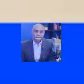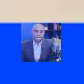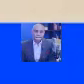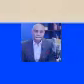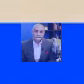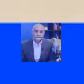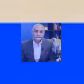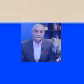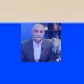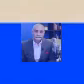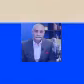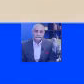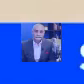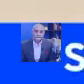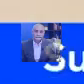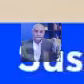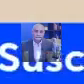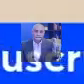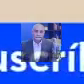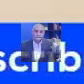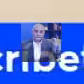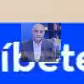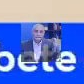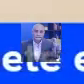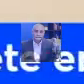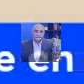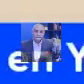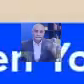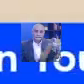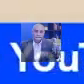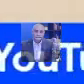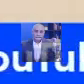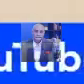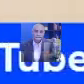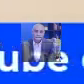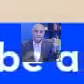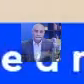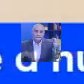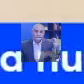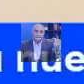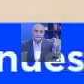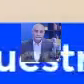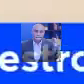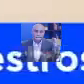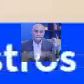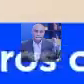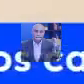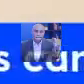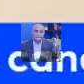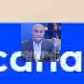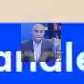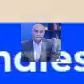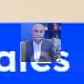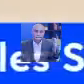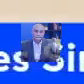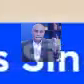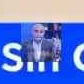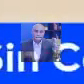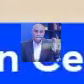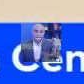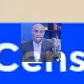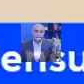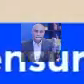mencionó el presidente Claudia Sheinbaum, es que se vaya hasta las últimas consecuencias, caiga quien caiga. Caiga quien